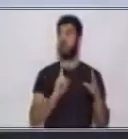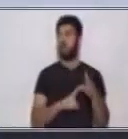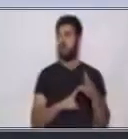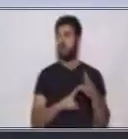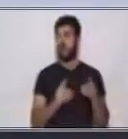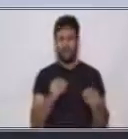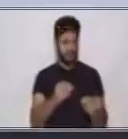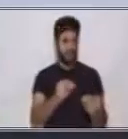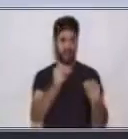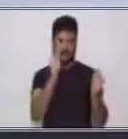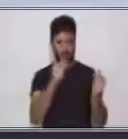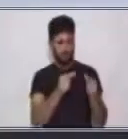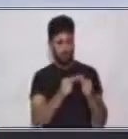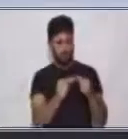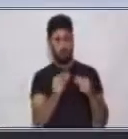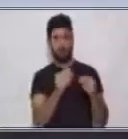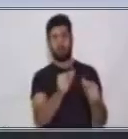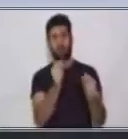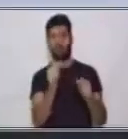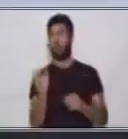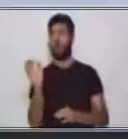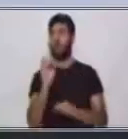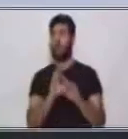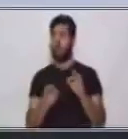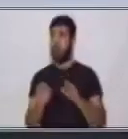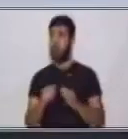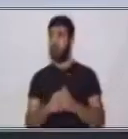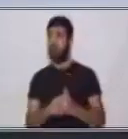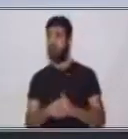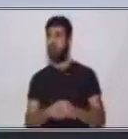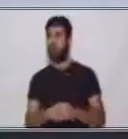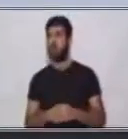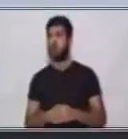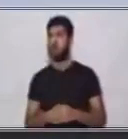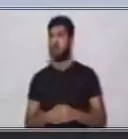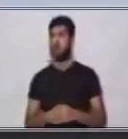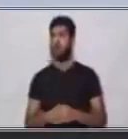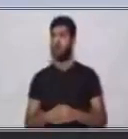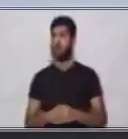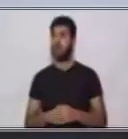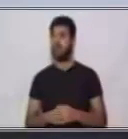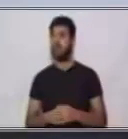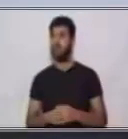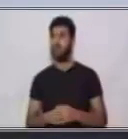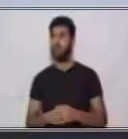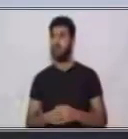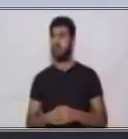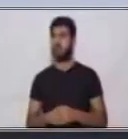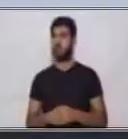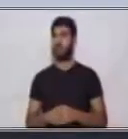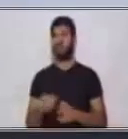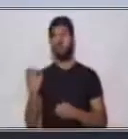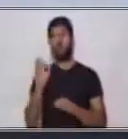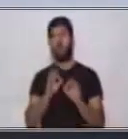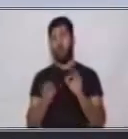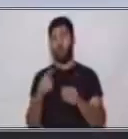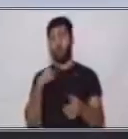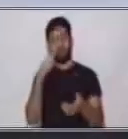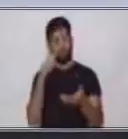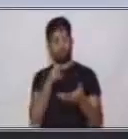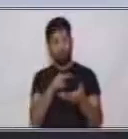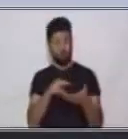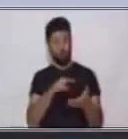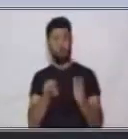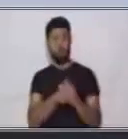lectura silenciosa puede ser involuntaria. ¿Y qué podemos hablar de cada una de ellas de una forma